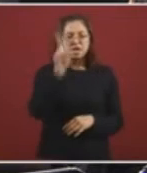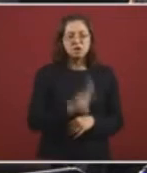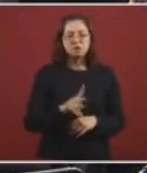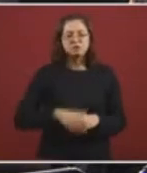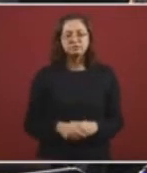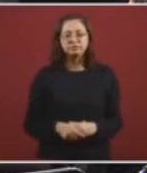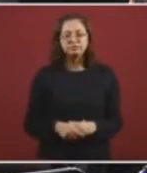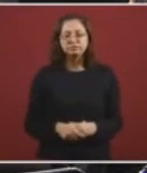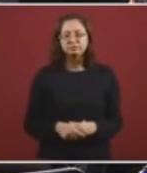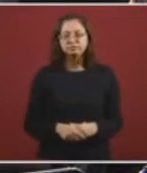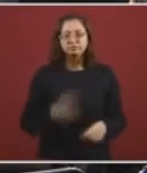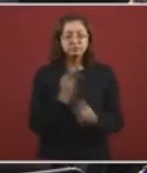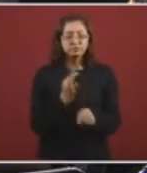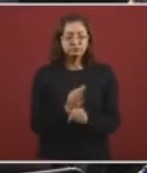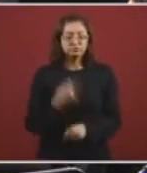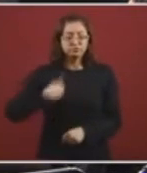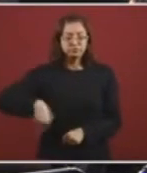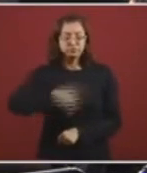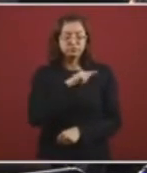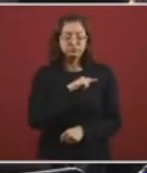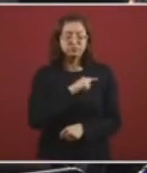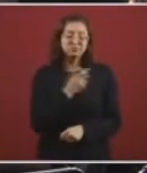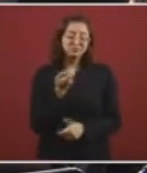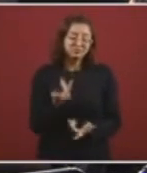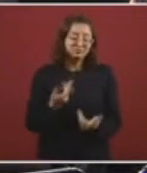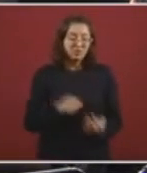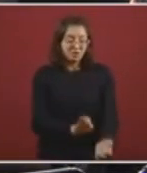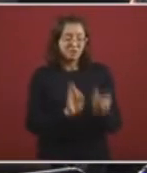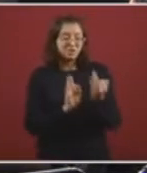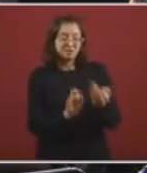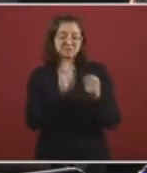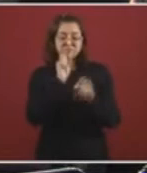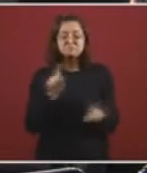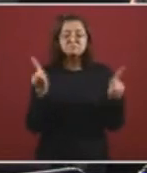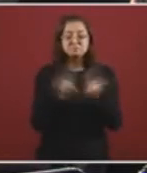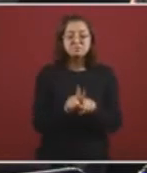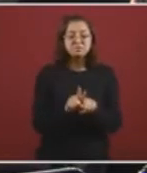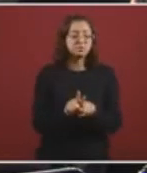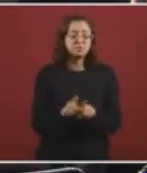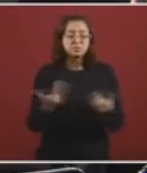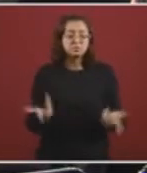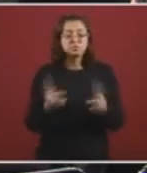Y estamos enfrentando eso también con la transformación.